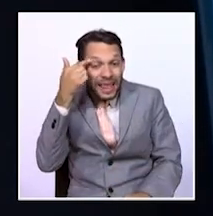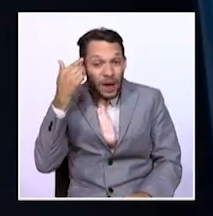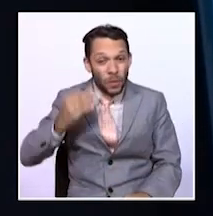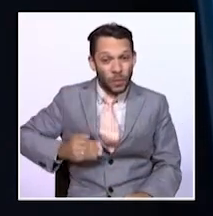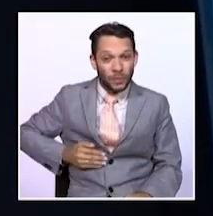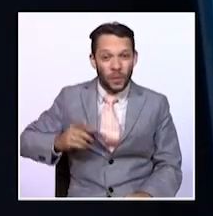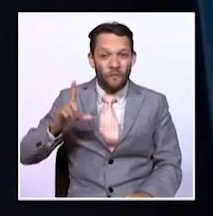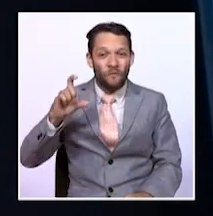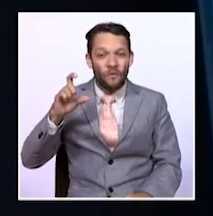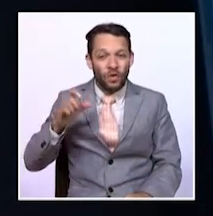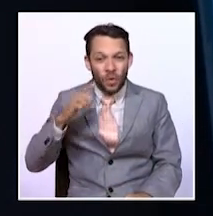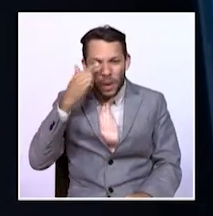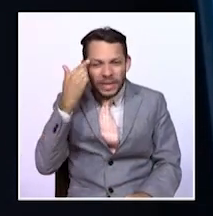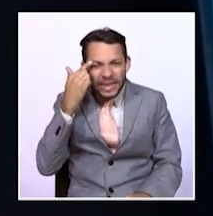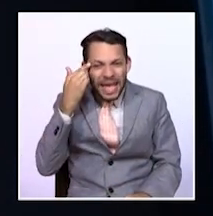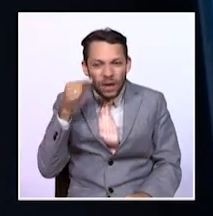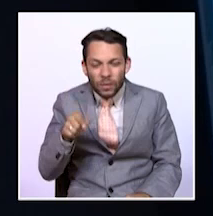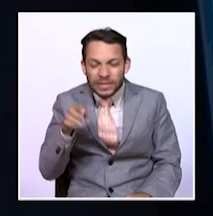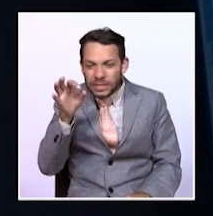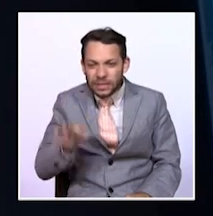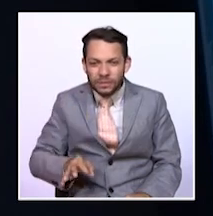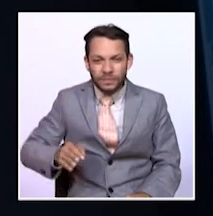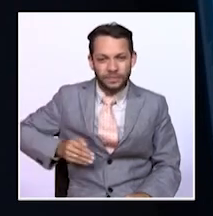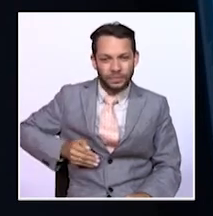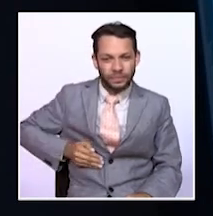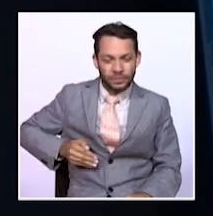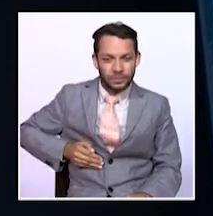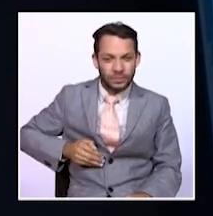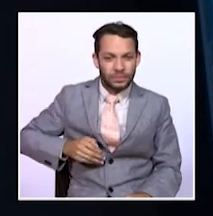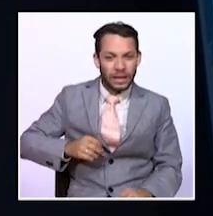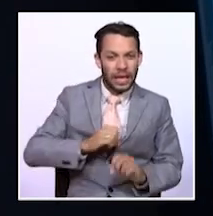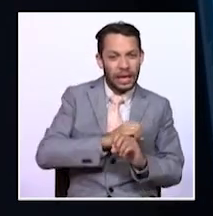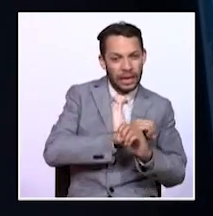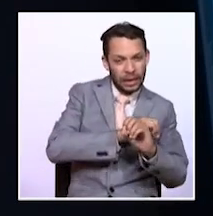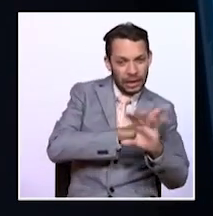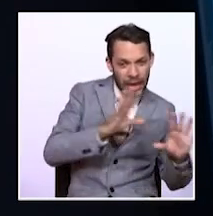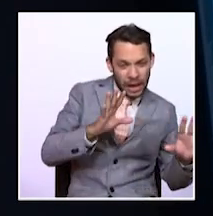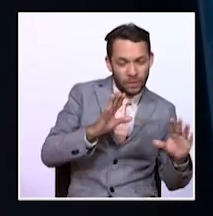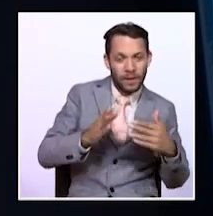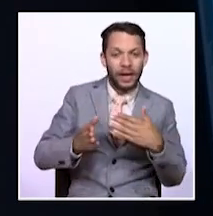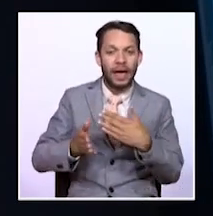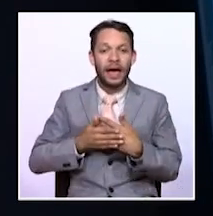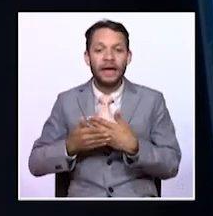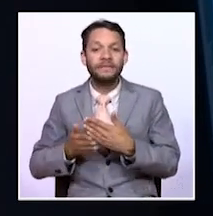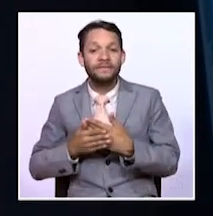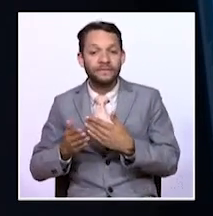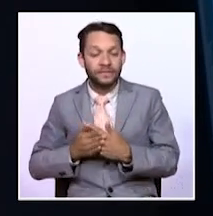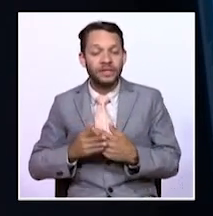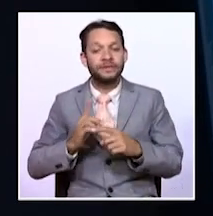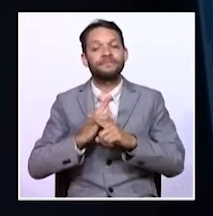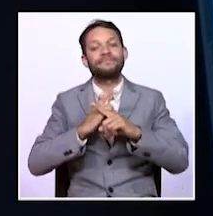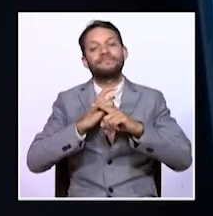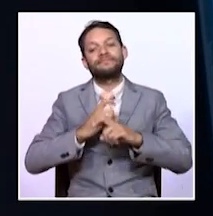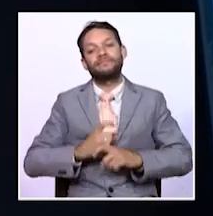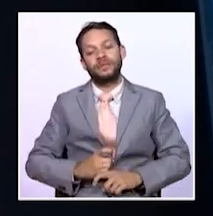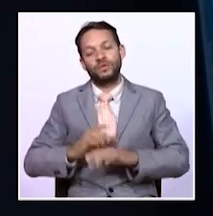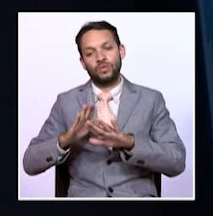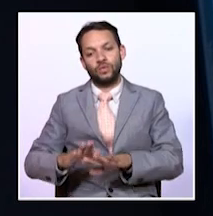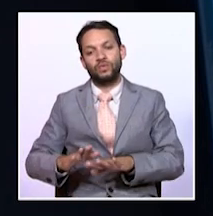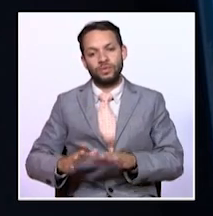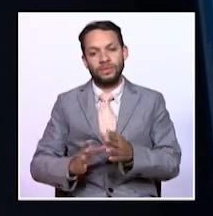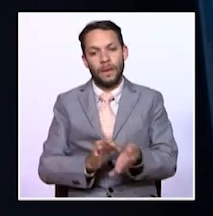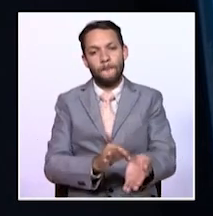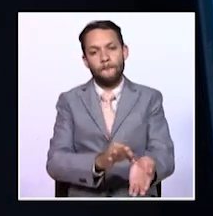aumenta la ecogenicidad, es decir, que el tono se vuelve un poco más blanco, ya estamos hablando de que hay una infiltración de grasa en el